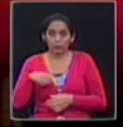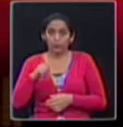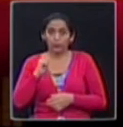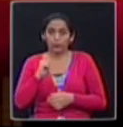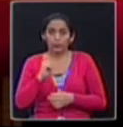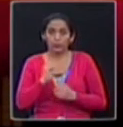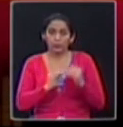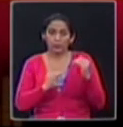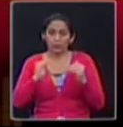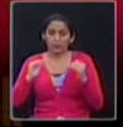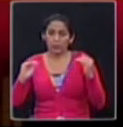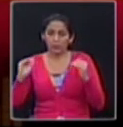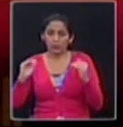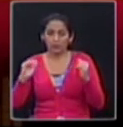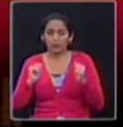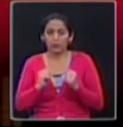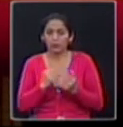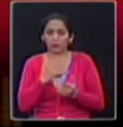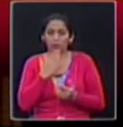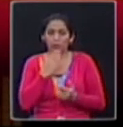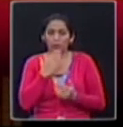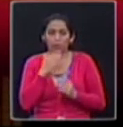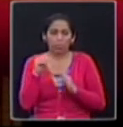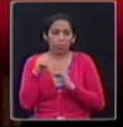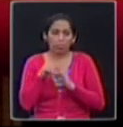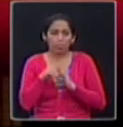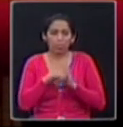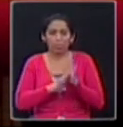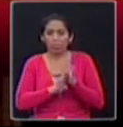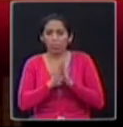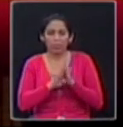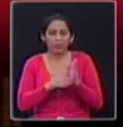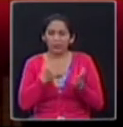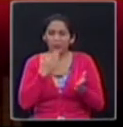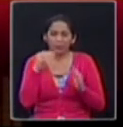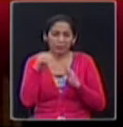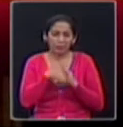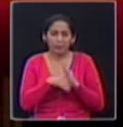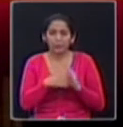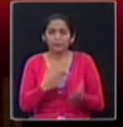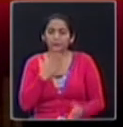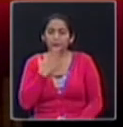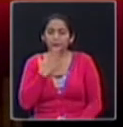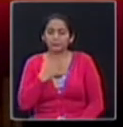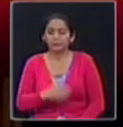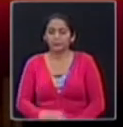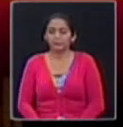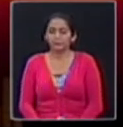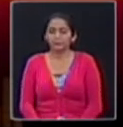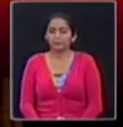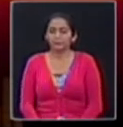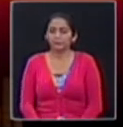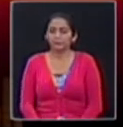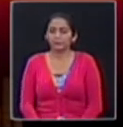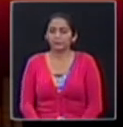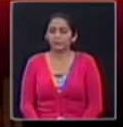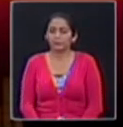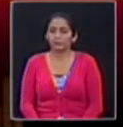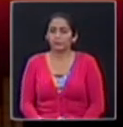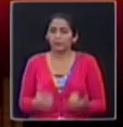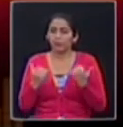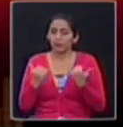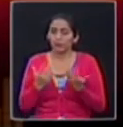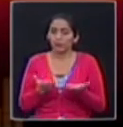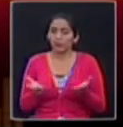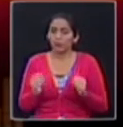de empleo y al desarrollo económico, doctor Moreno? Afecta porque necesitamos un clima de negocio, un entorno en el cual todos vivamos bien,